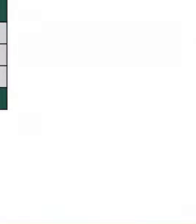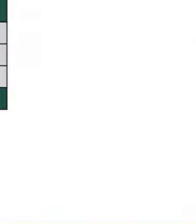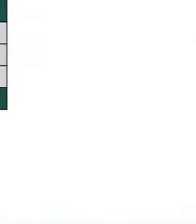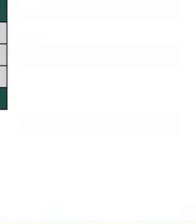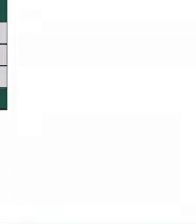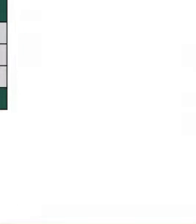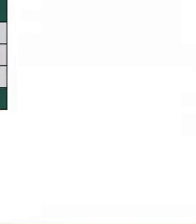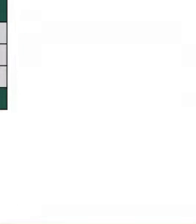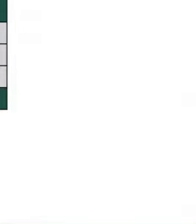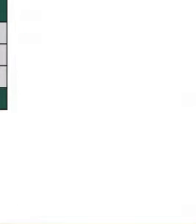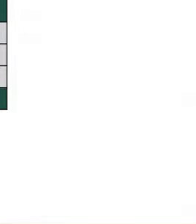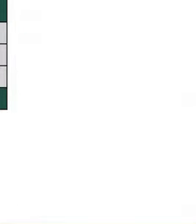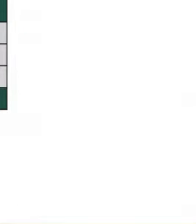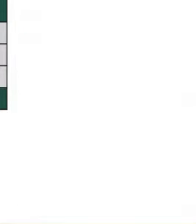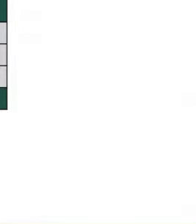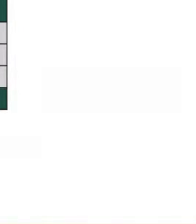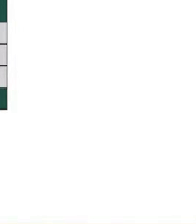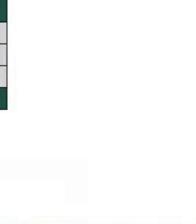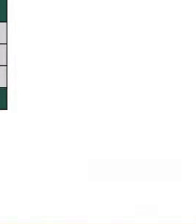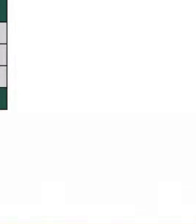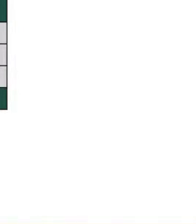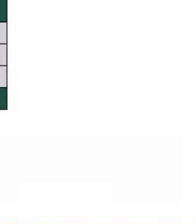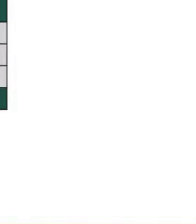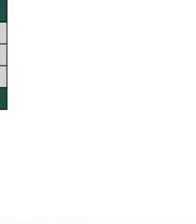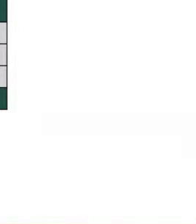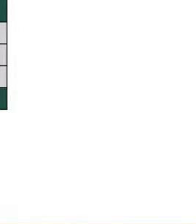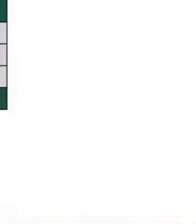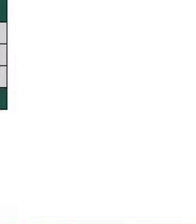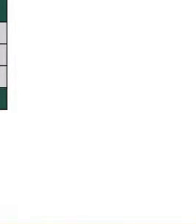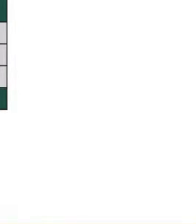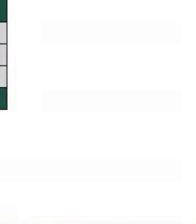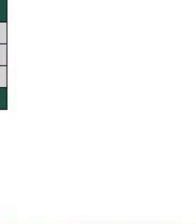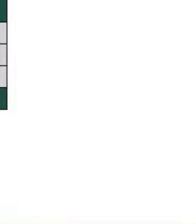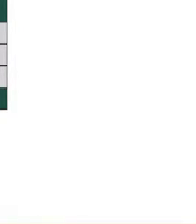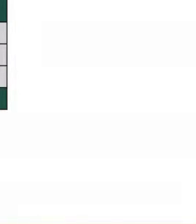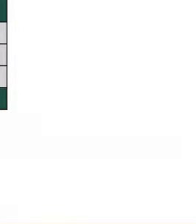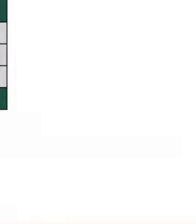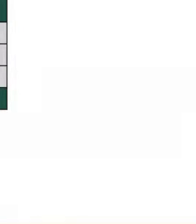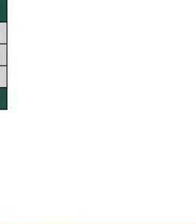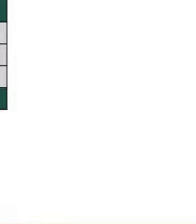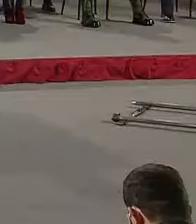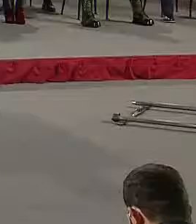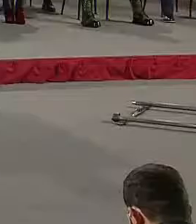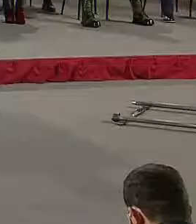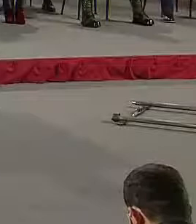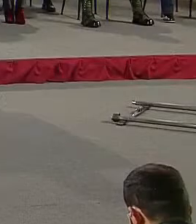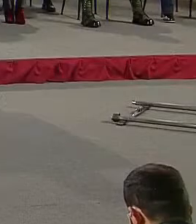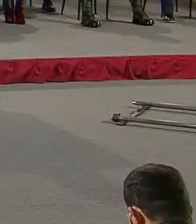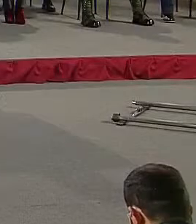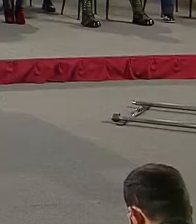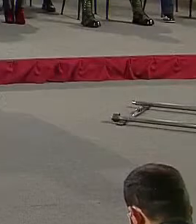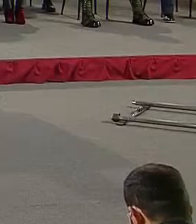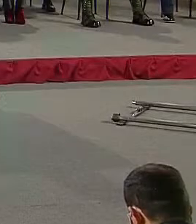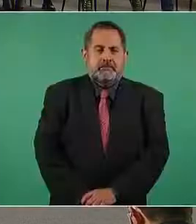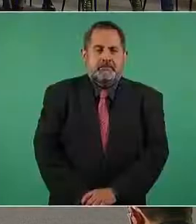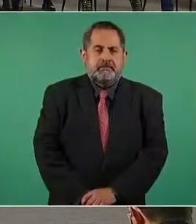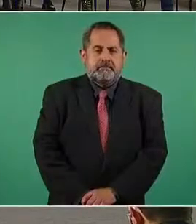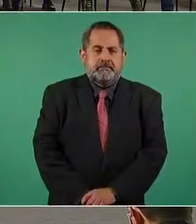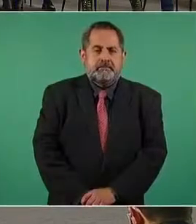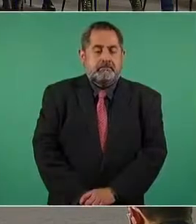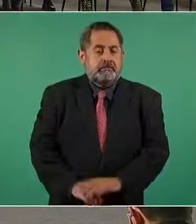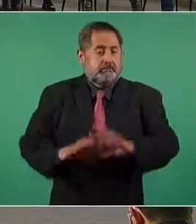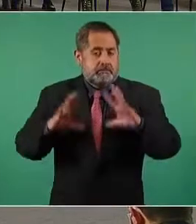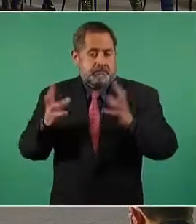Puebla se identifican 41 municipios y un total de 76 daños para cuya atención se